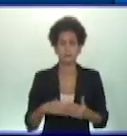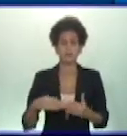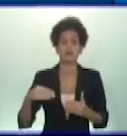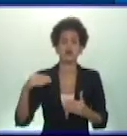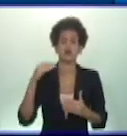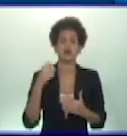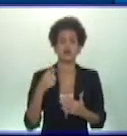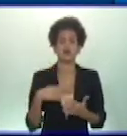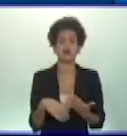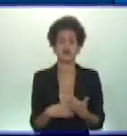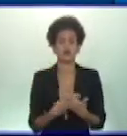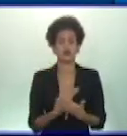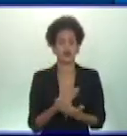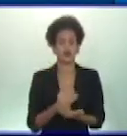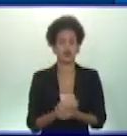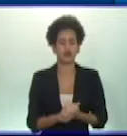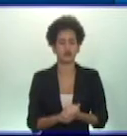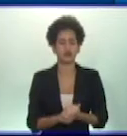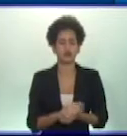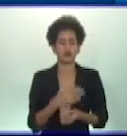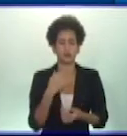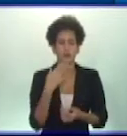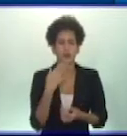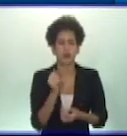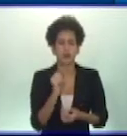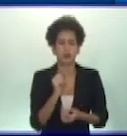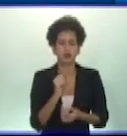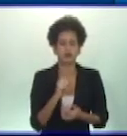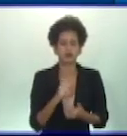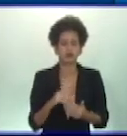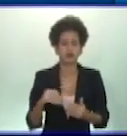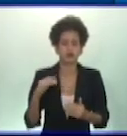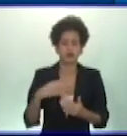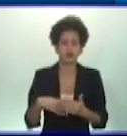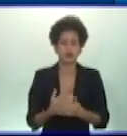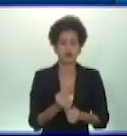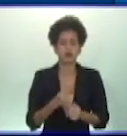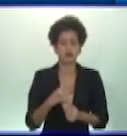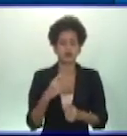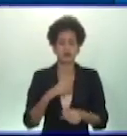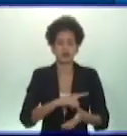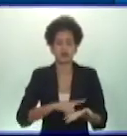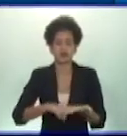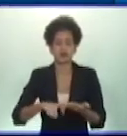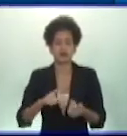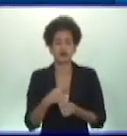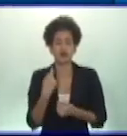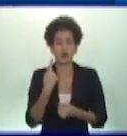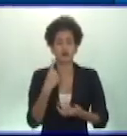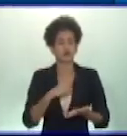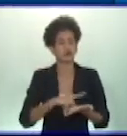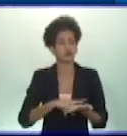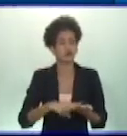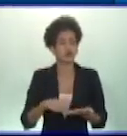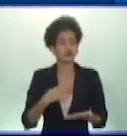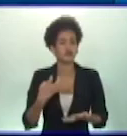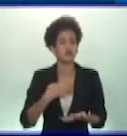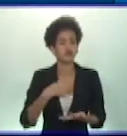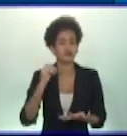tienen estas? Bueno, mayores que el día tenemos la semana. Una semana tiene 7